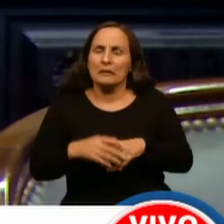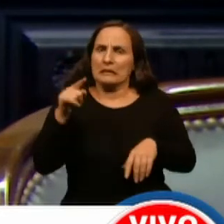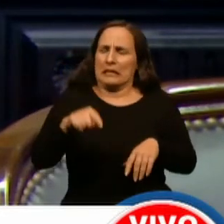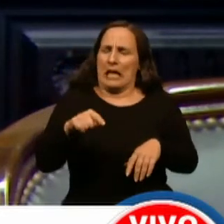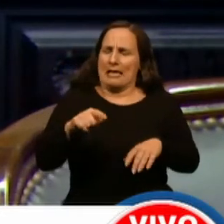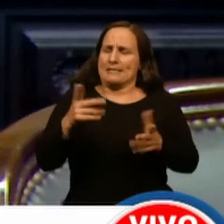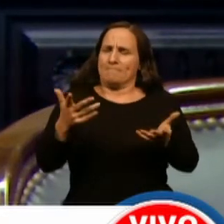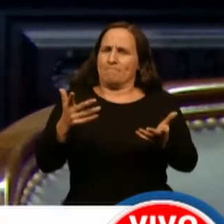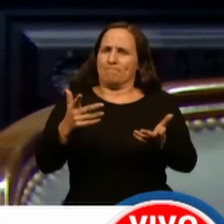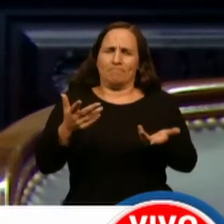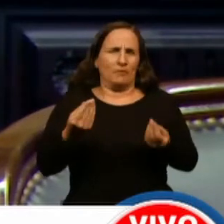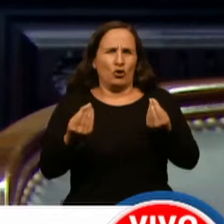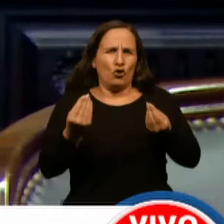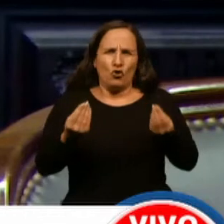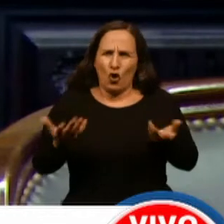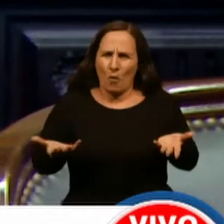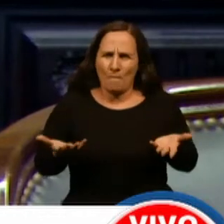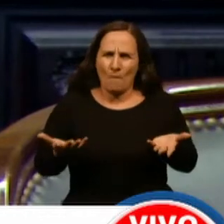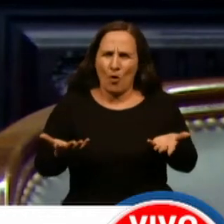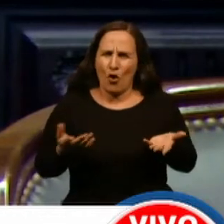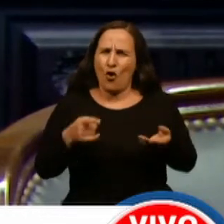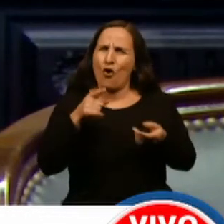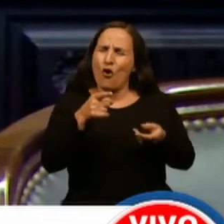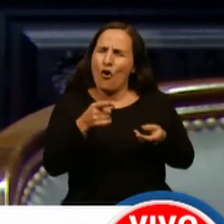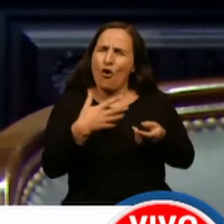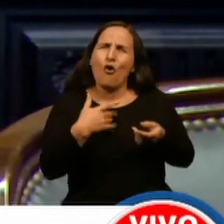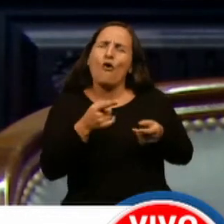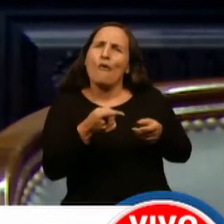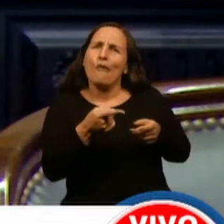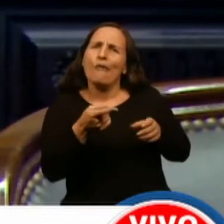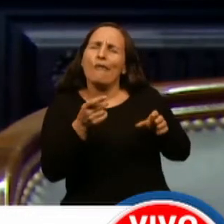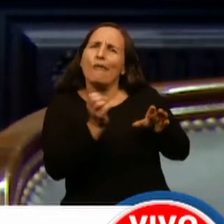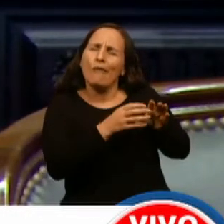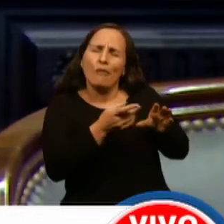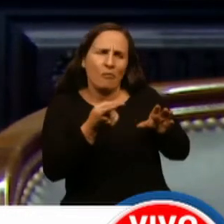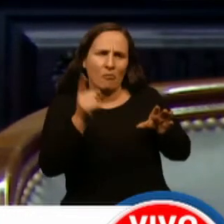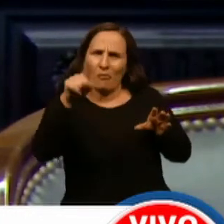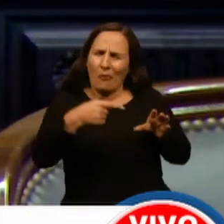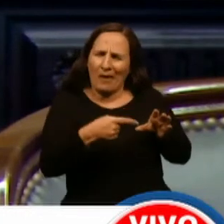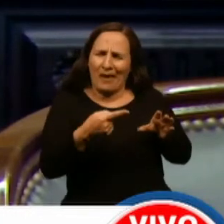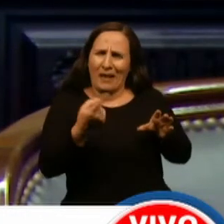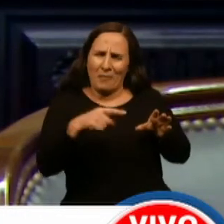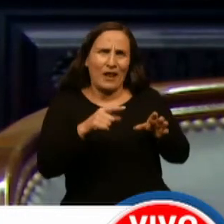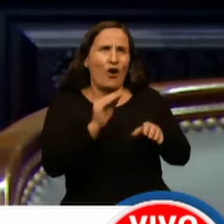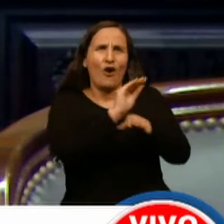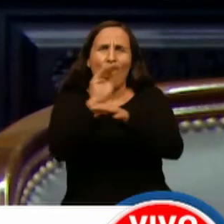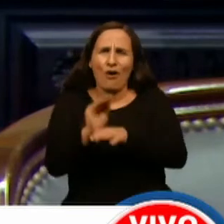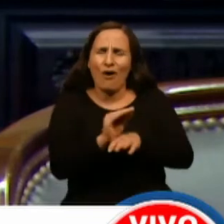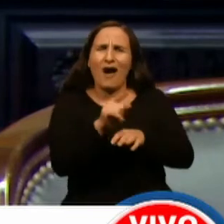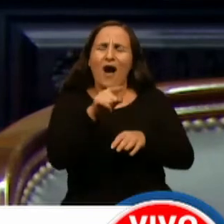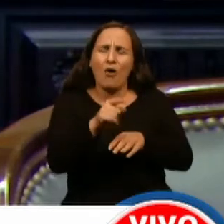lo inexplicable: ¿de qué manera se va a poder cubrir el costo que implica abarcar